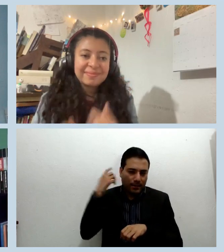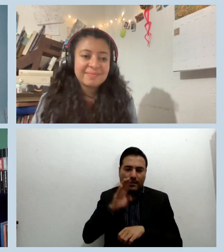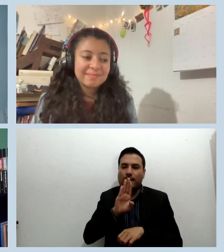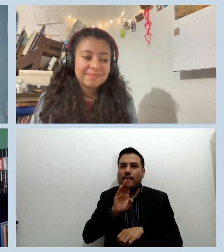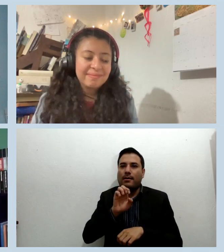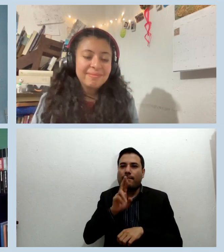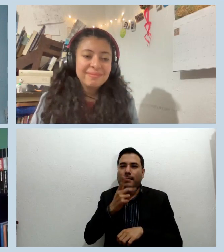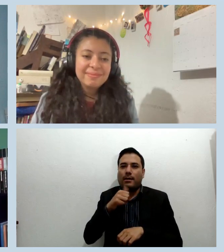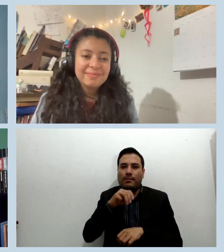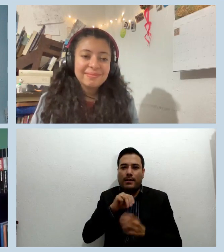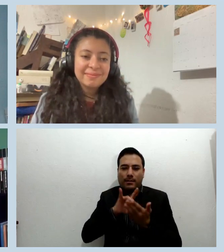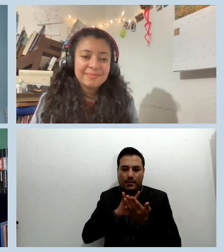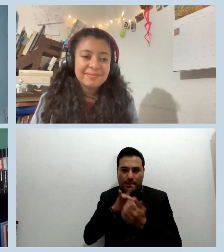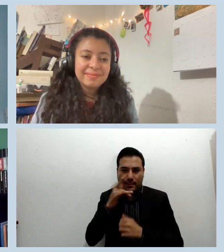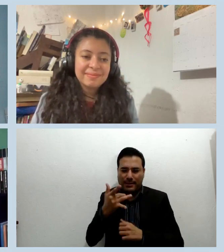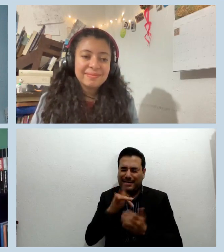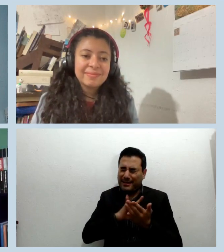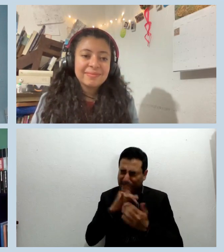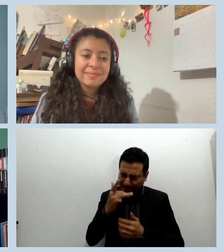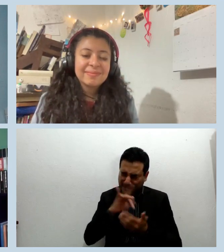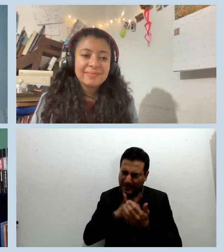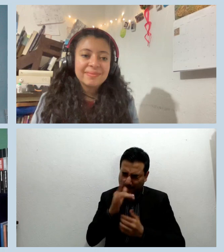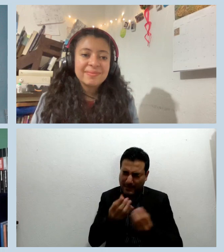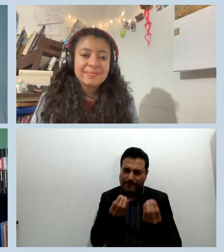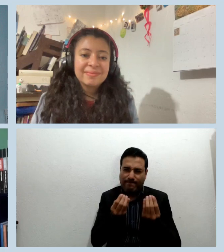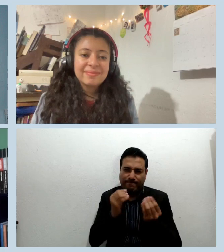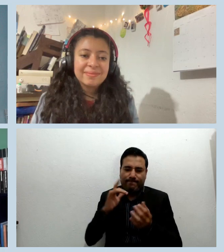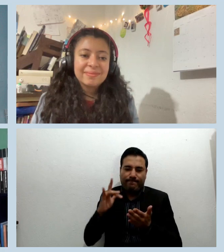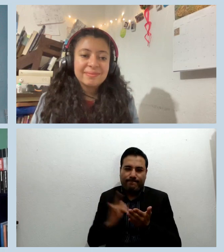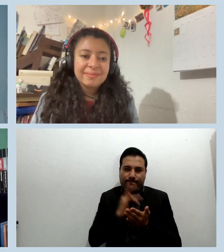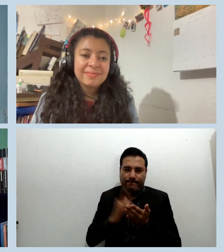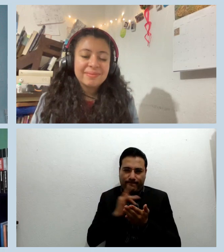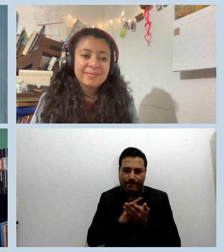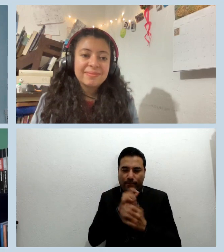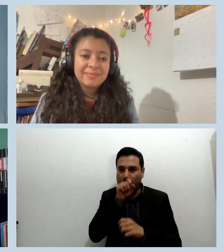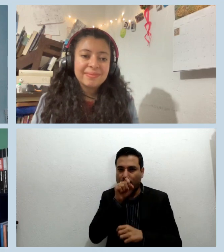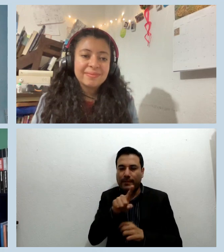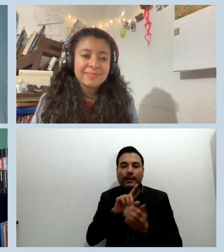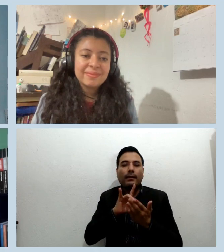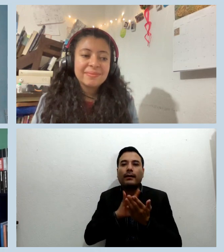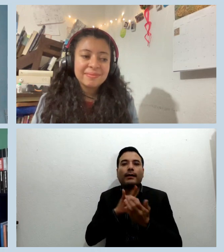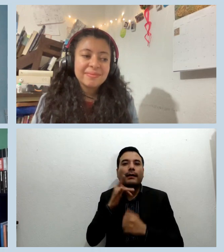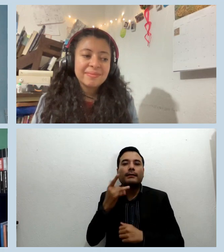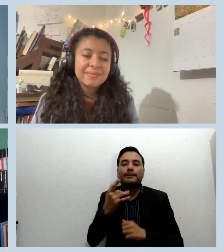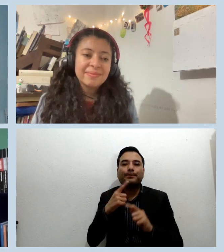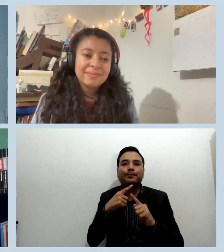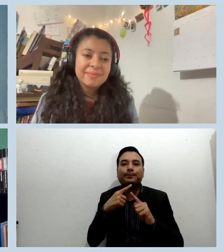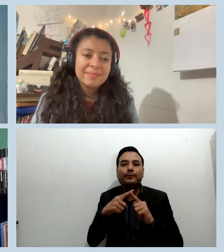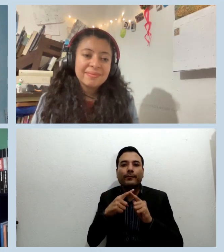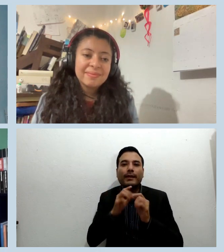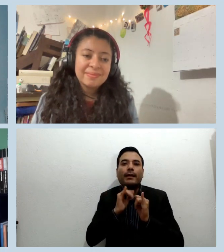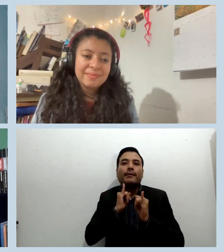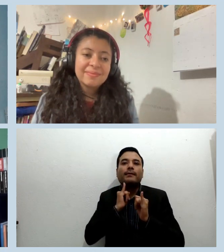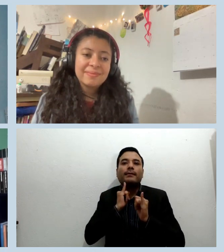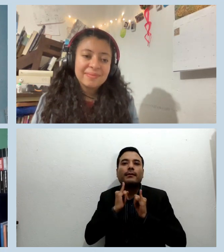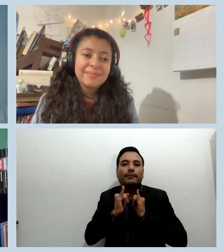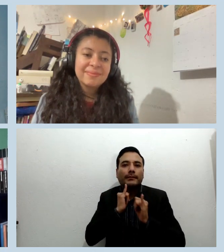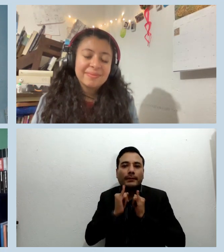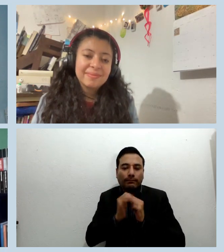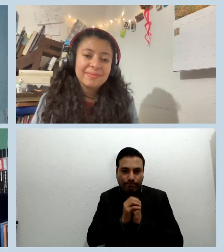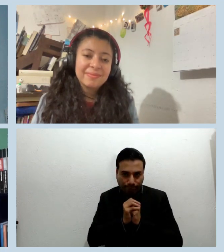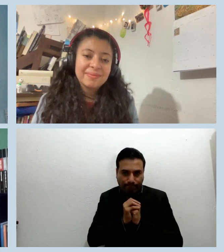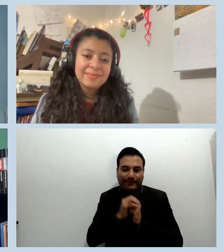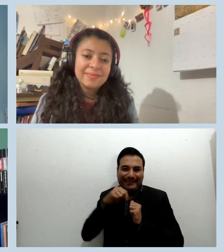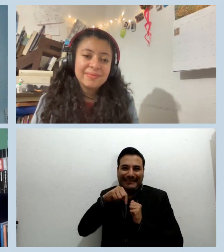este estamos muy agradecidas con todo su apoyo también agradecer a quienes interpretaron esta sesión